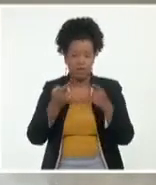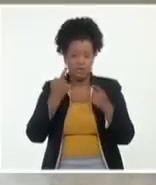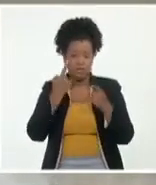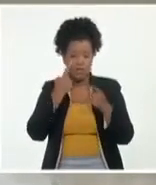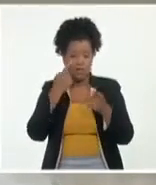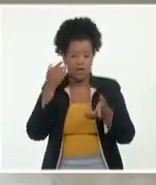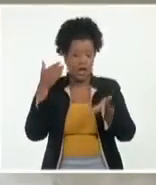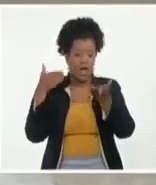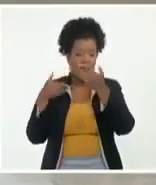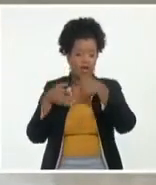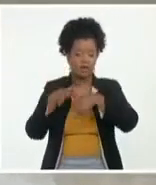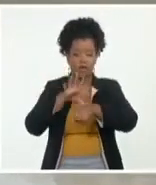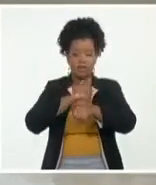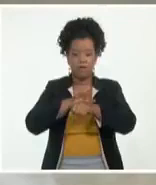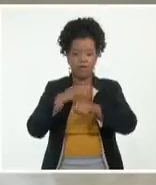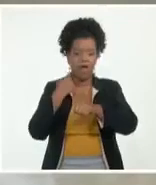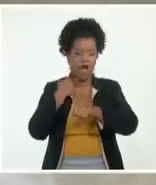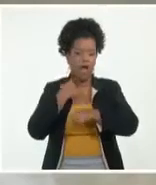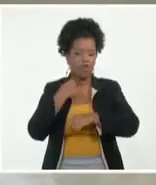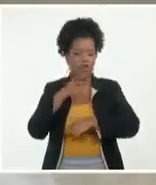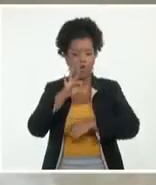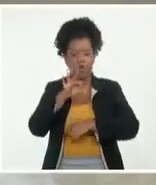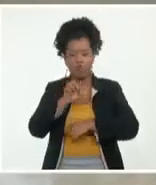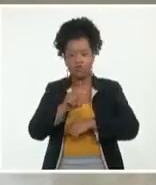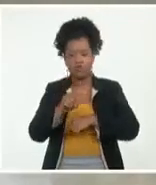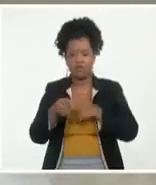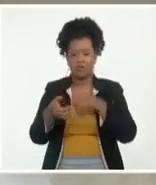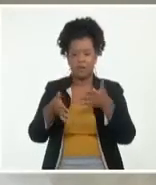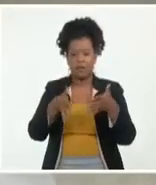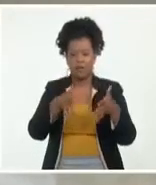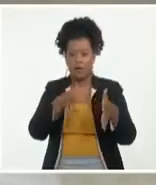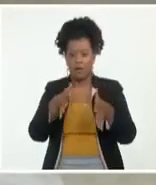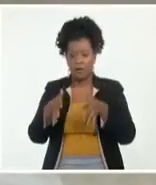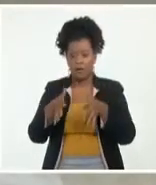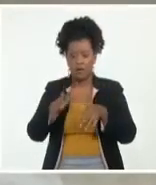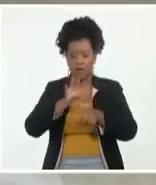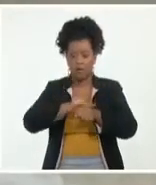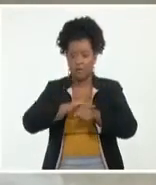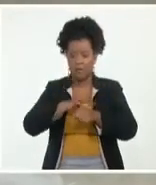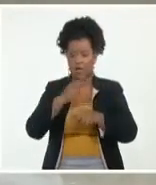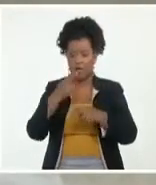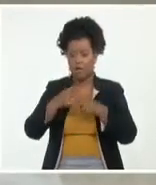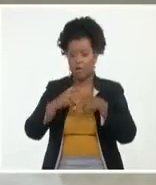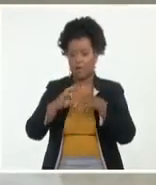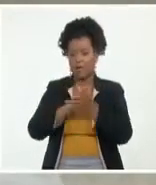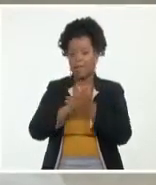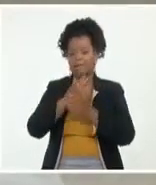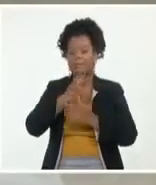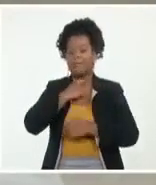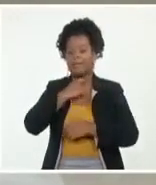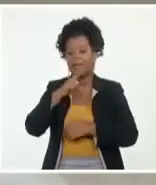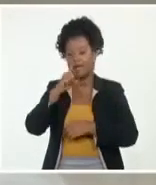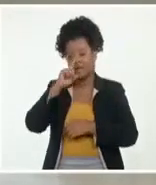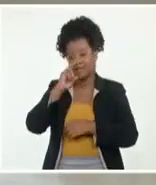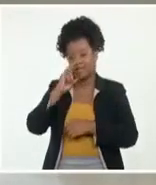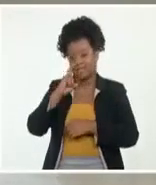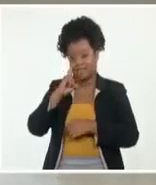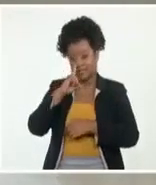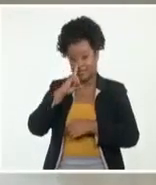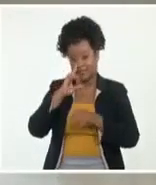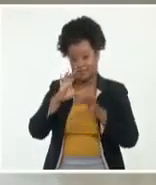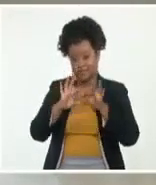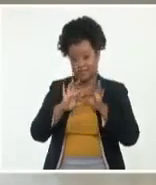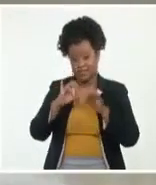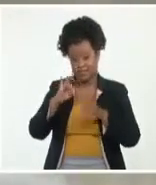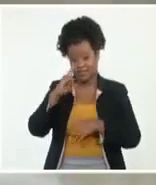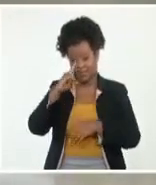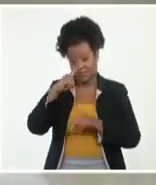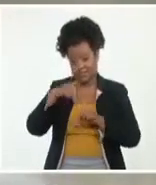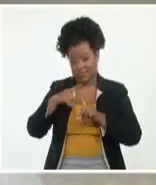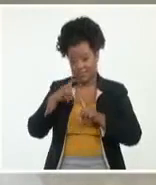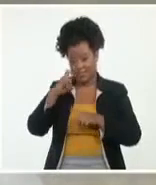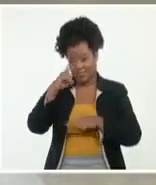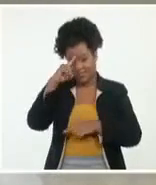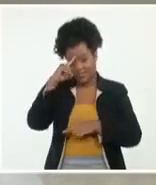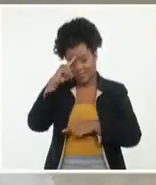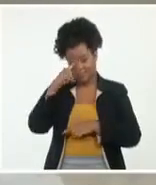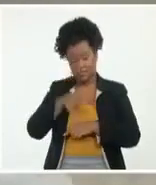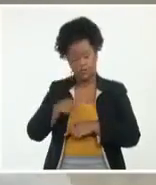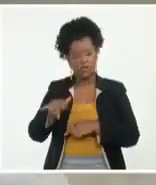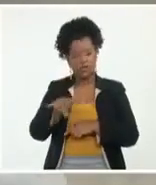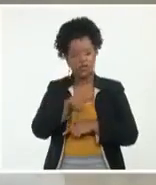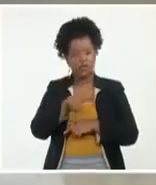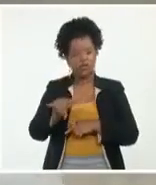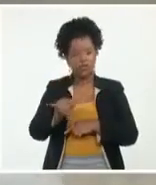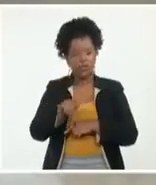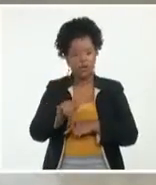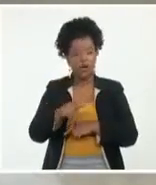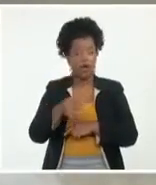epidemia en los años 80 de la meningitis meningocócica. Y fue también, si establecemos un paralelo de